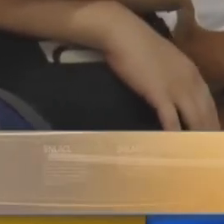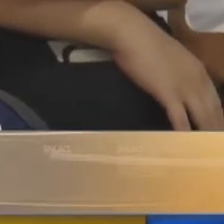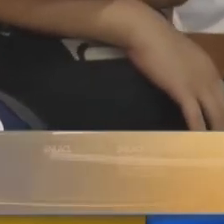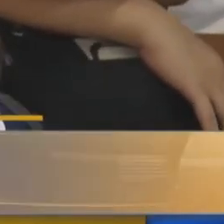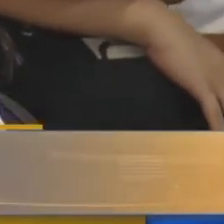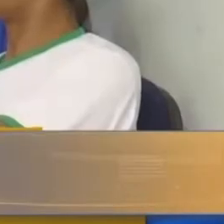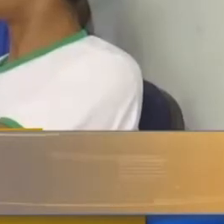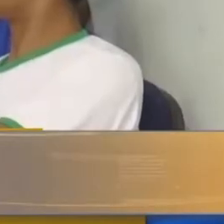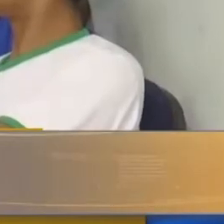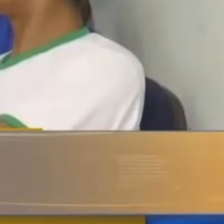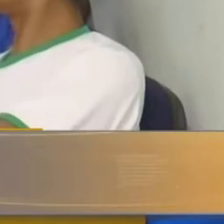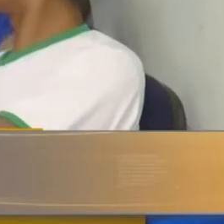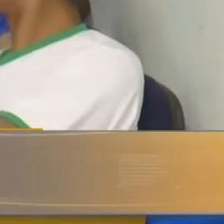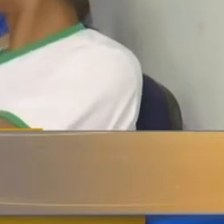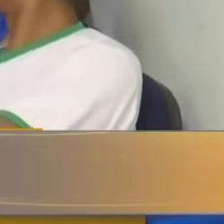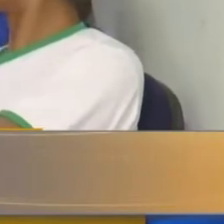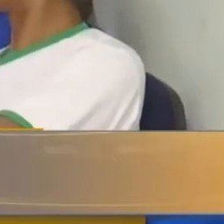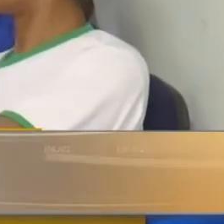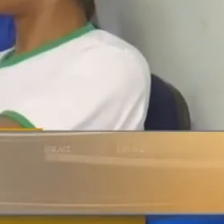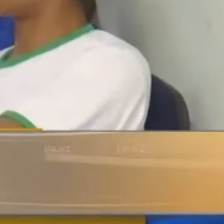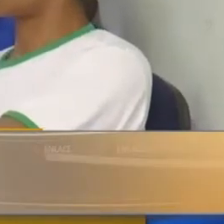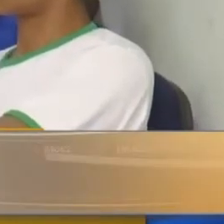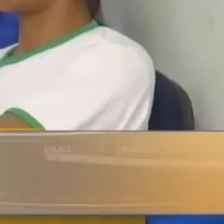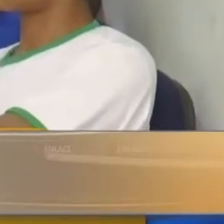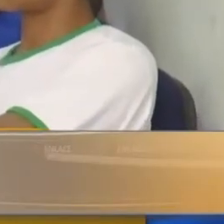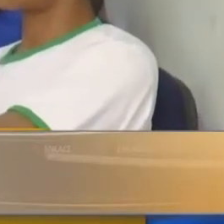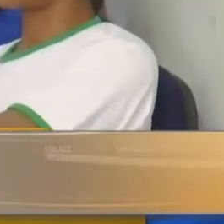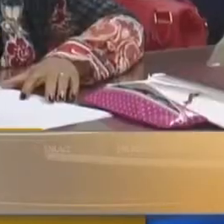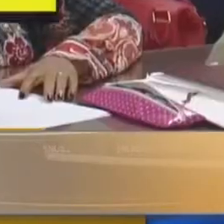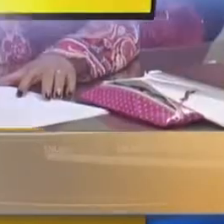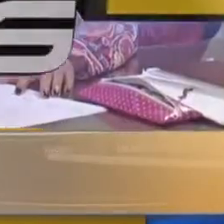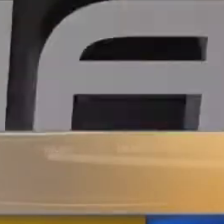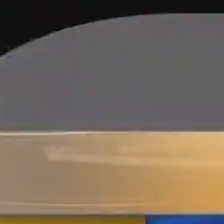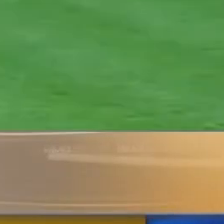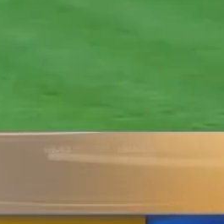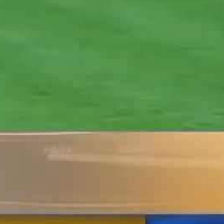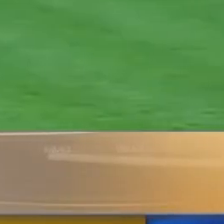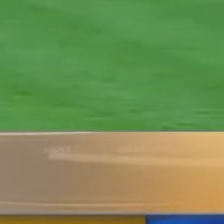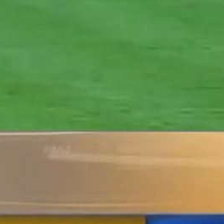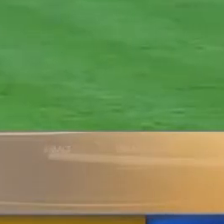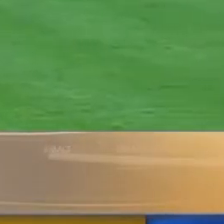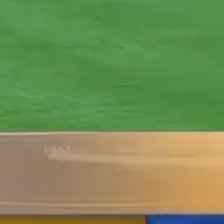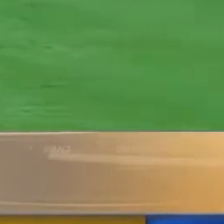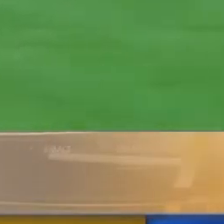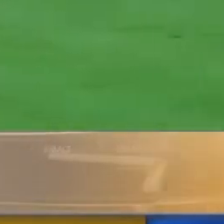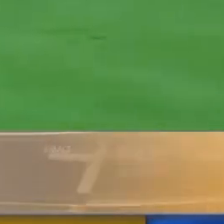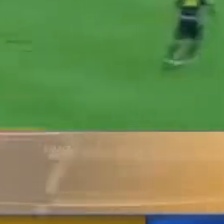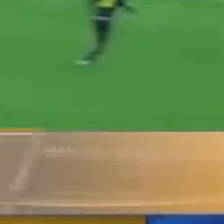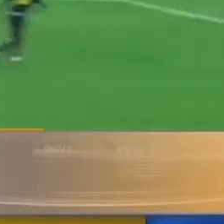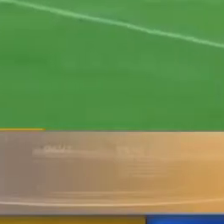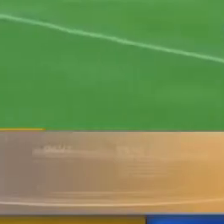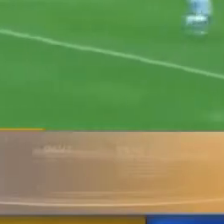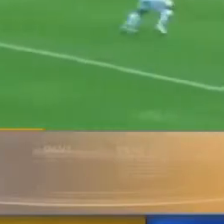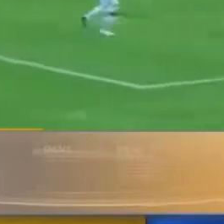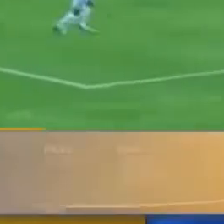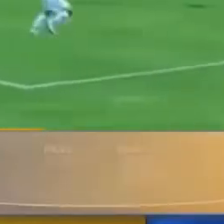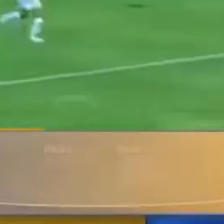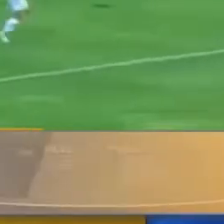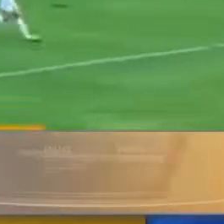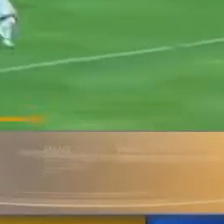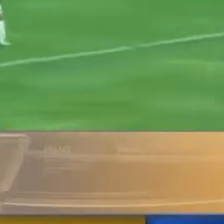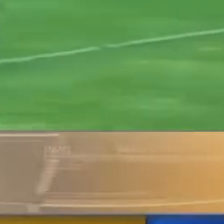actividades en el plantel educativo, hoy en hora de la tarde se define si siguen o no en paro. En los deportes, desde hoy se encuentra a la venta la